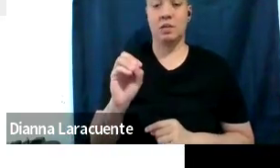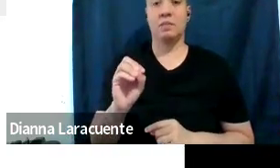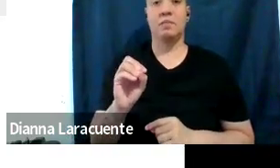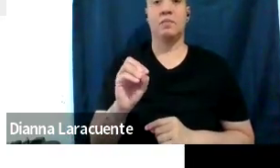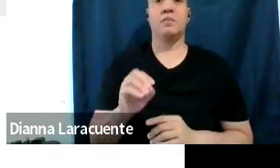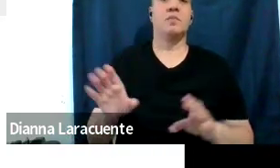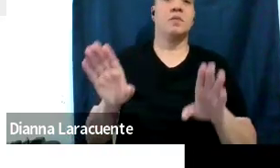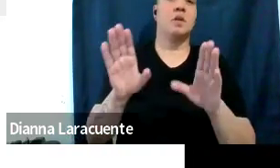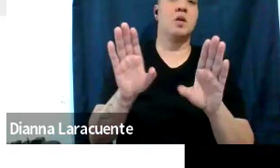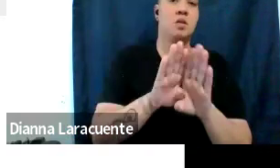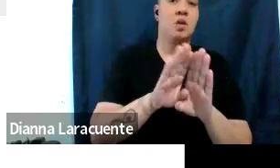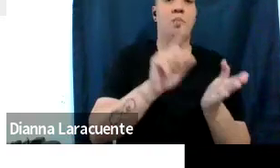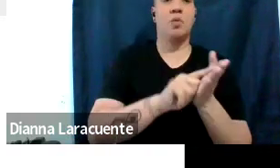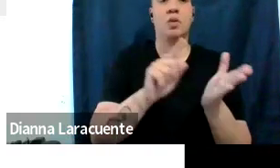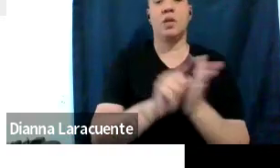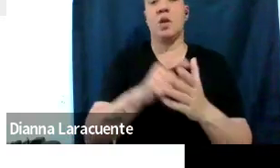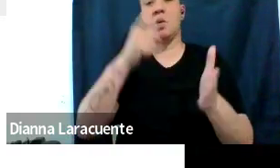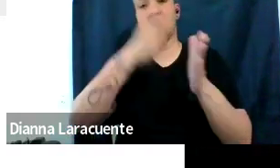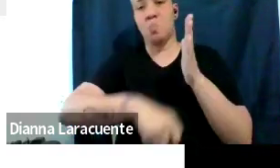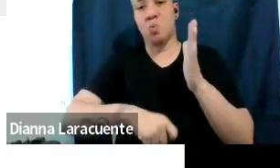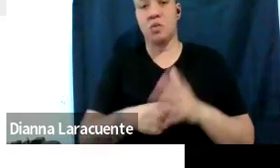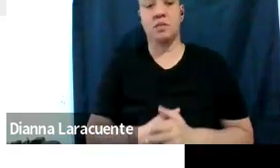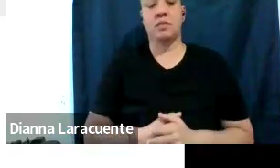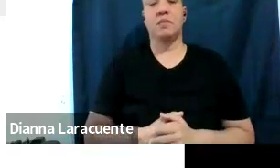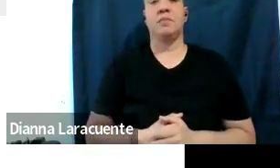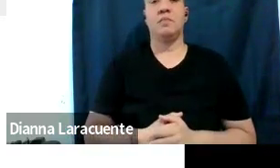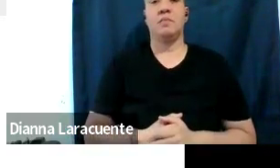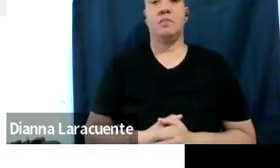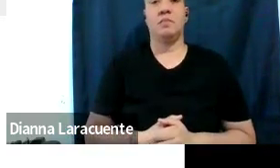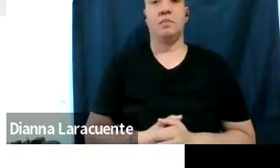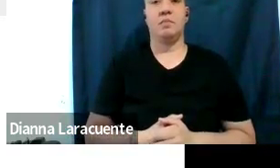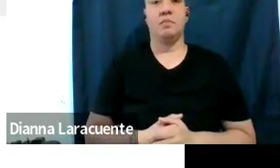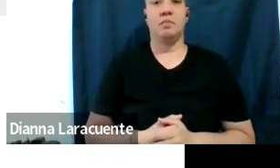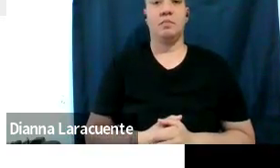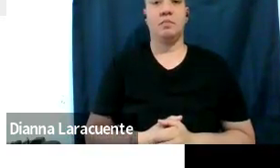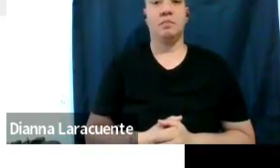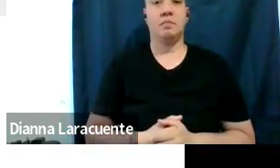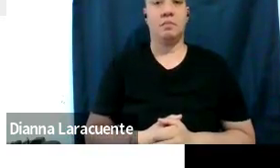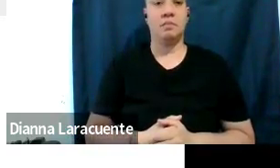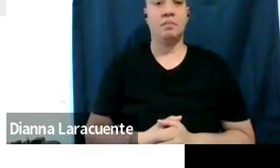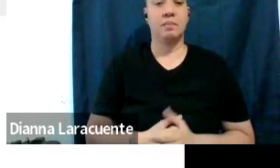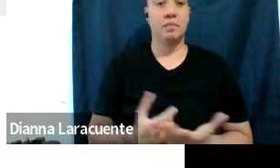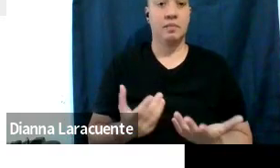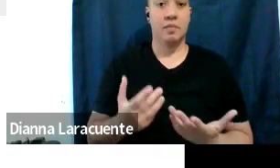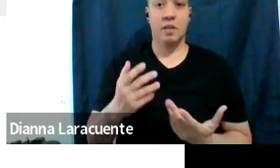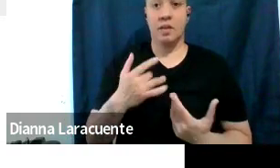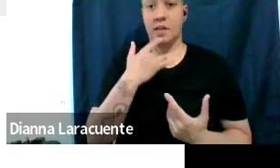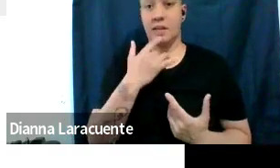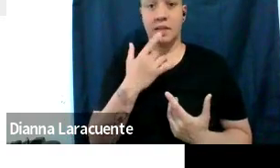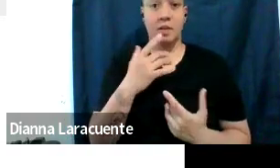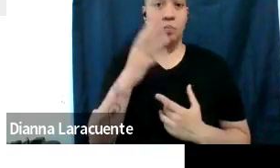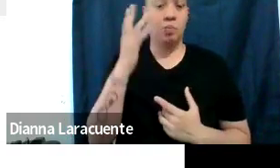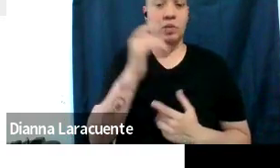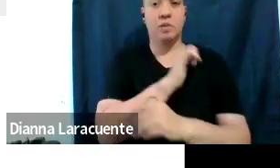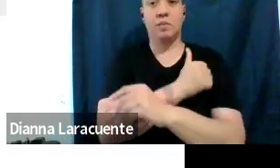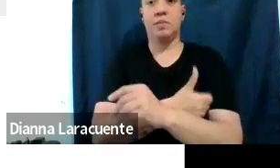cerraban el periódico y le ponían multa. Y alguien revela por qué las autoridades, cada vez que